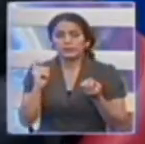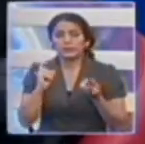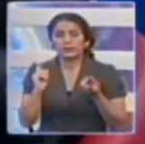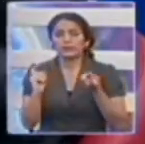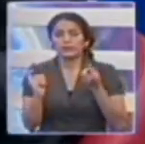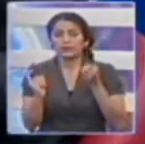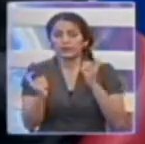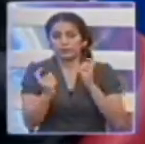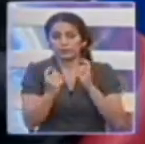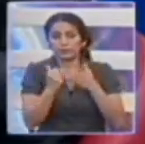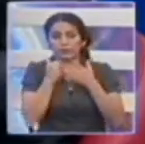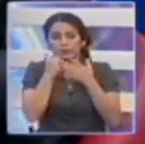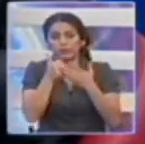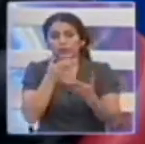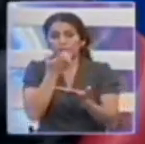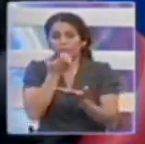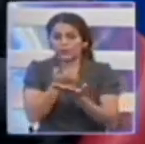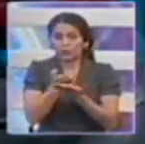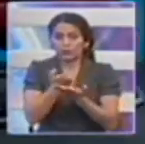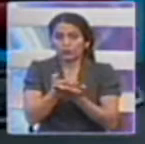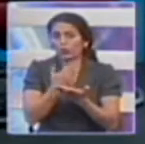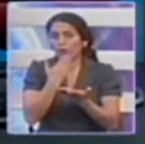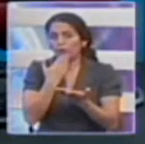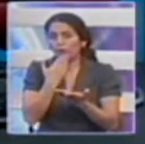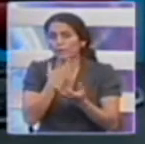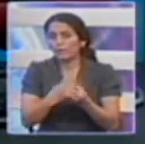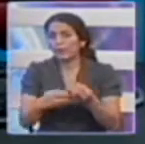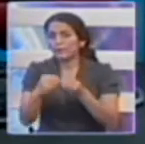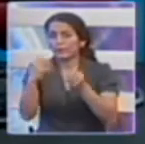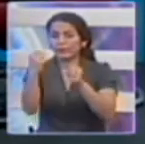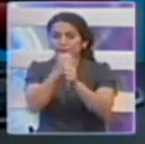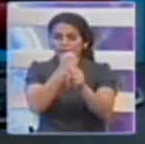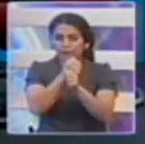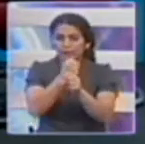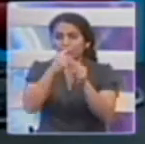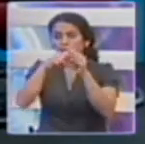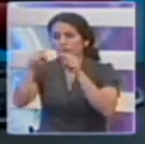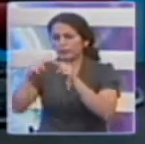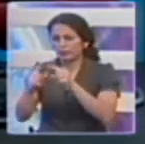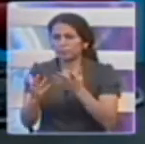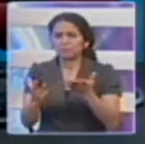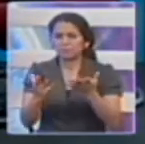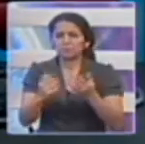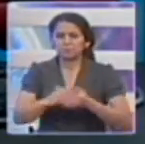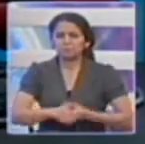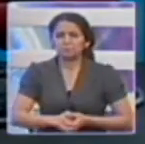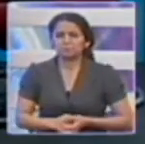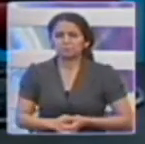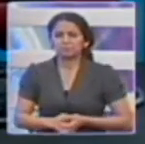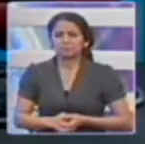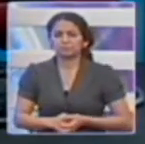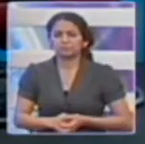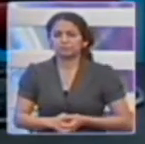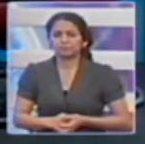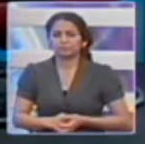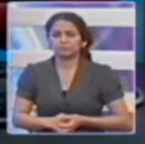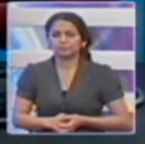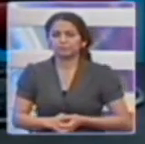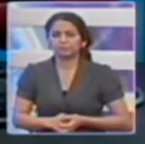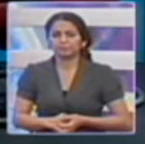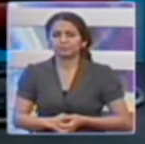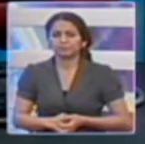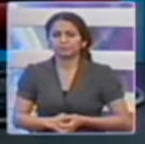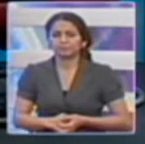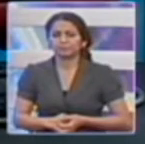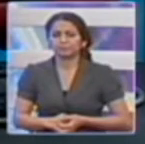suficiente productividad en la economía para generar mejores indicadores laborales, mejores indicadores de desempeño económico y sobre todo mejores indicadores en cuanto a calidad de